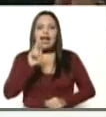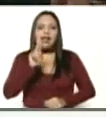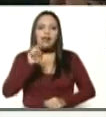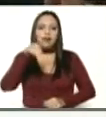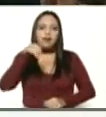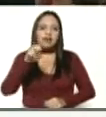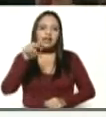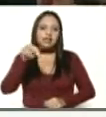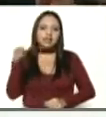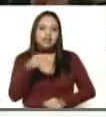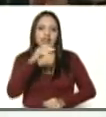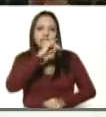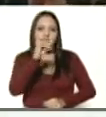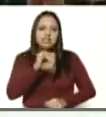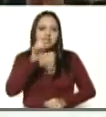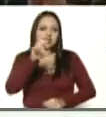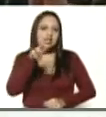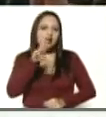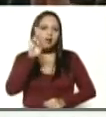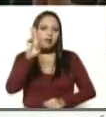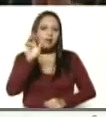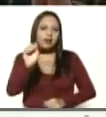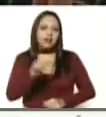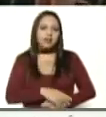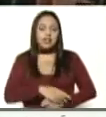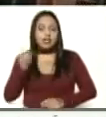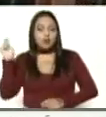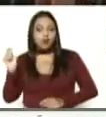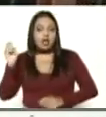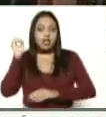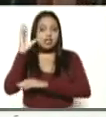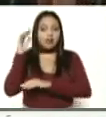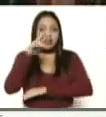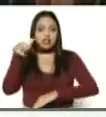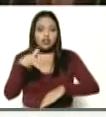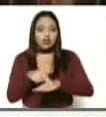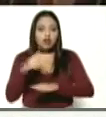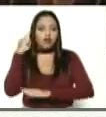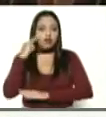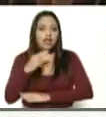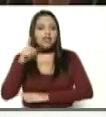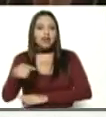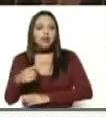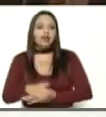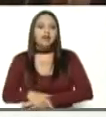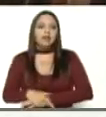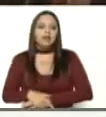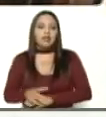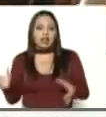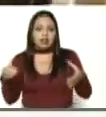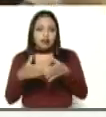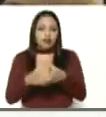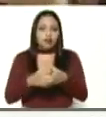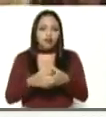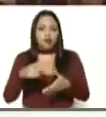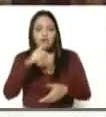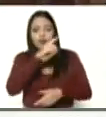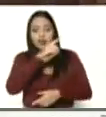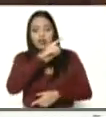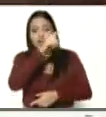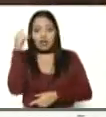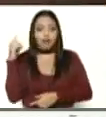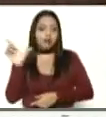Nacional Bolivariana y miembro de la dirección regional del Partido Socialista Unido de Venezuela.